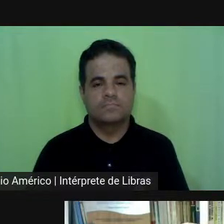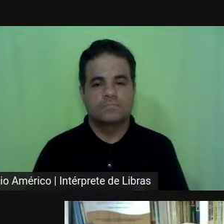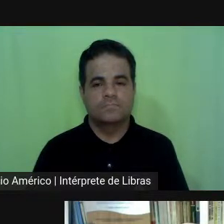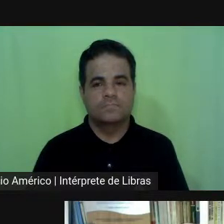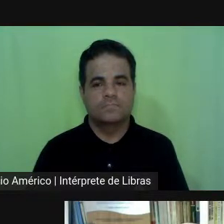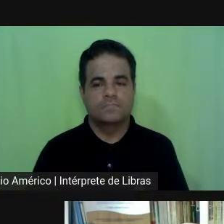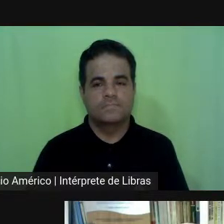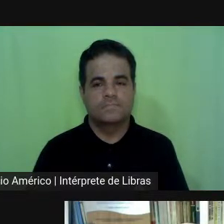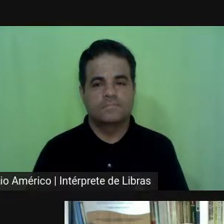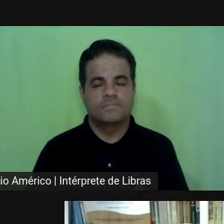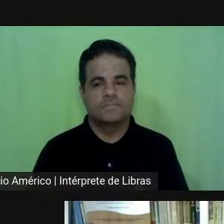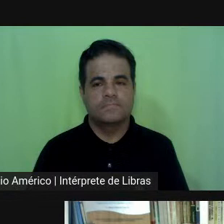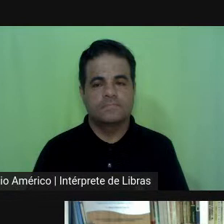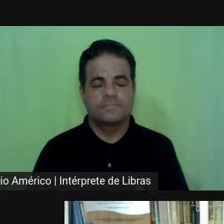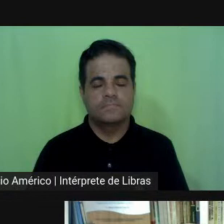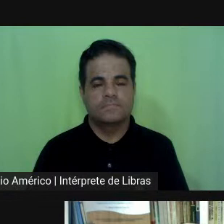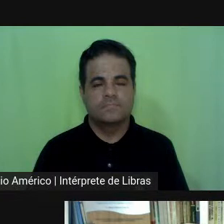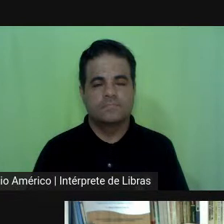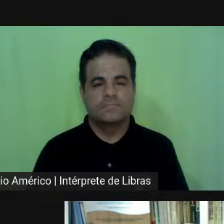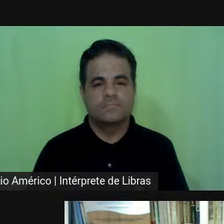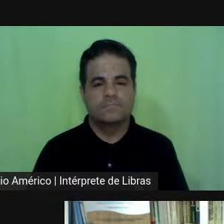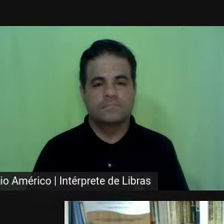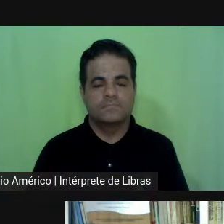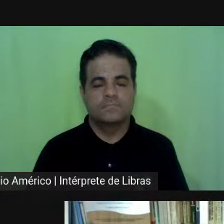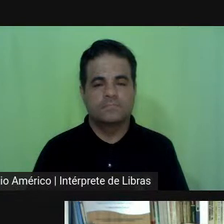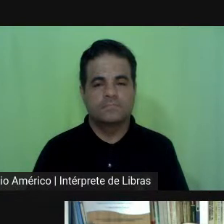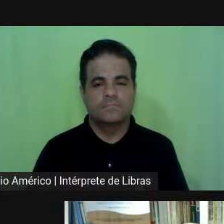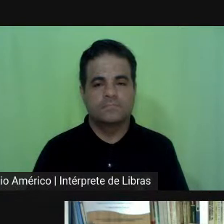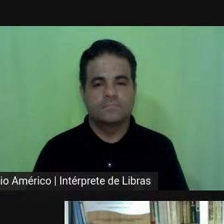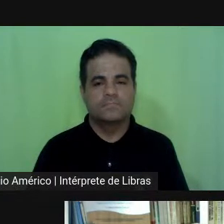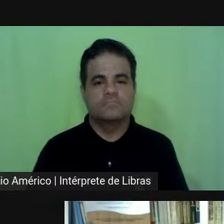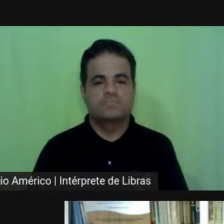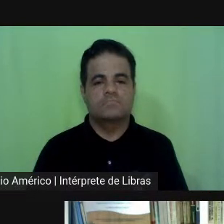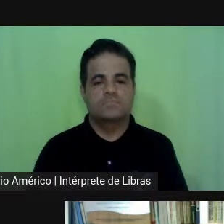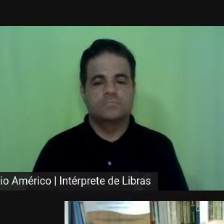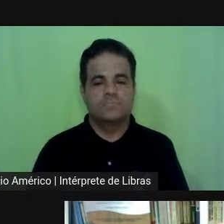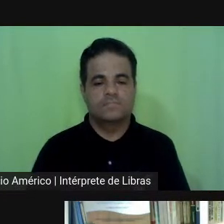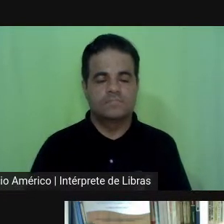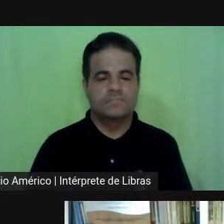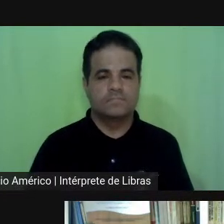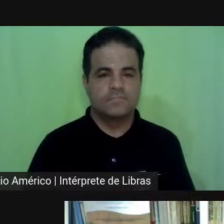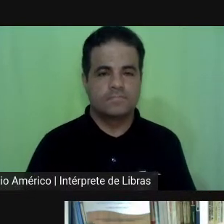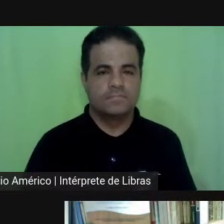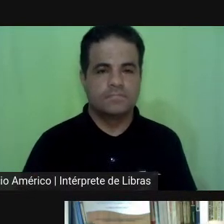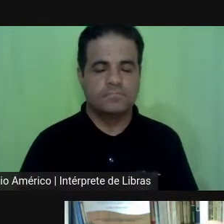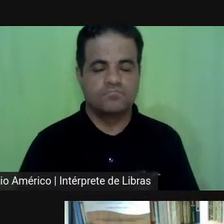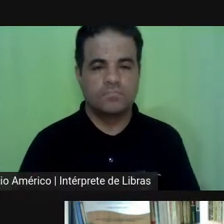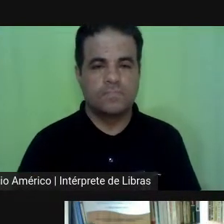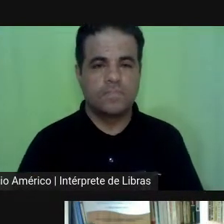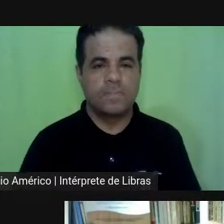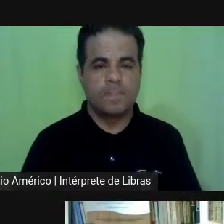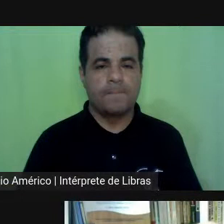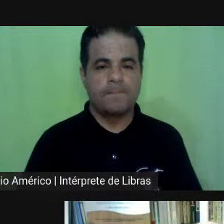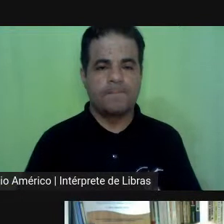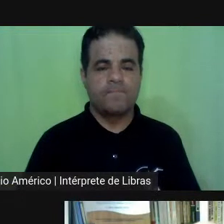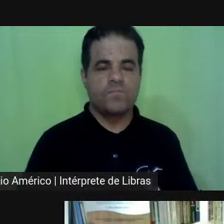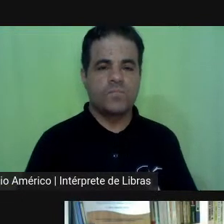filosofía muchas veces es precisamente para evitar algunos errores de principio